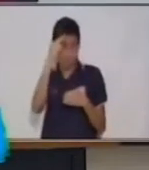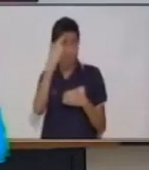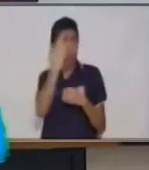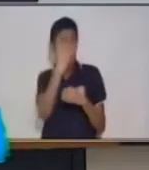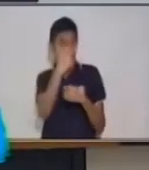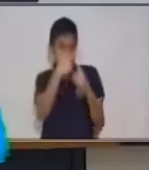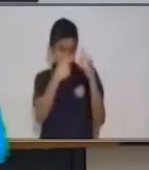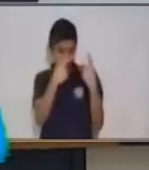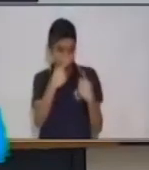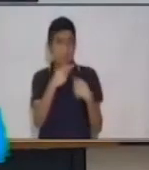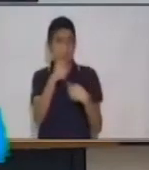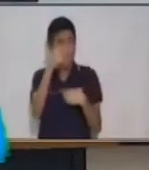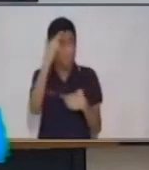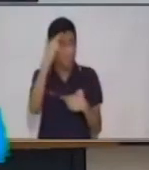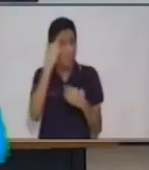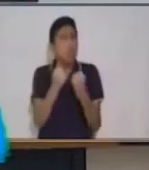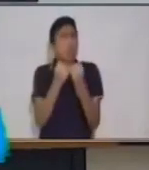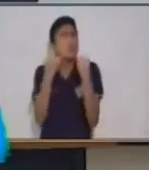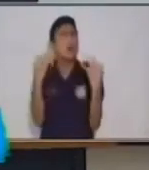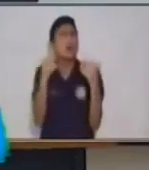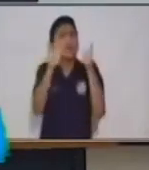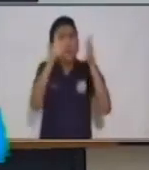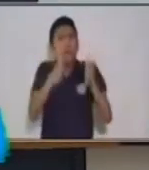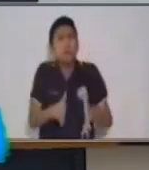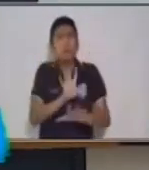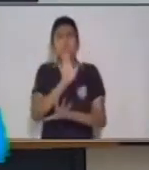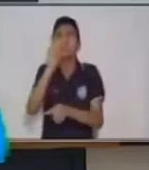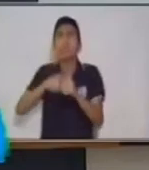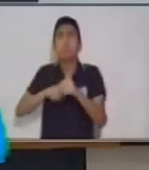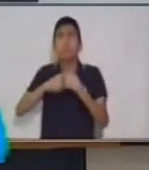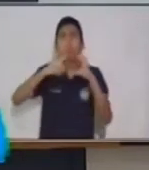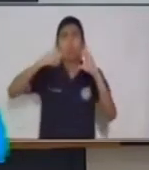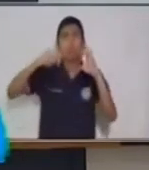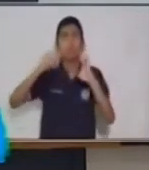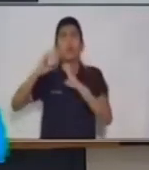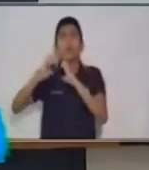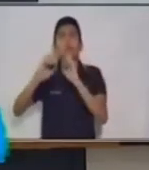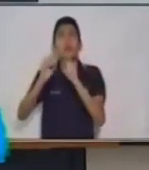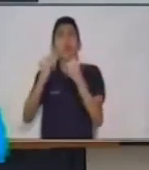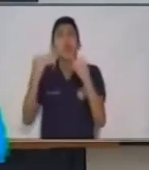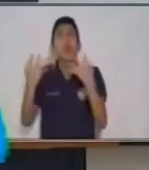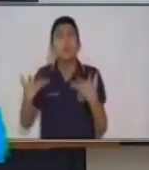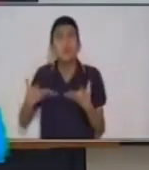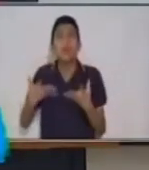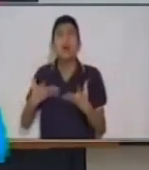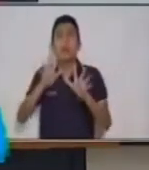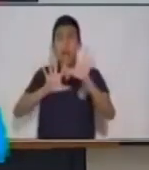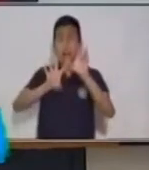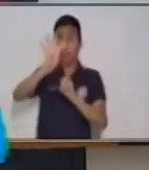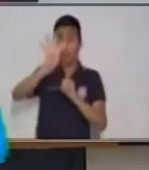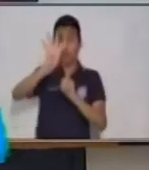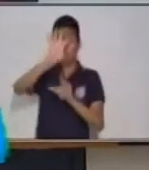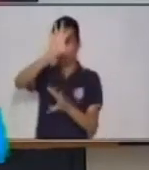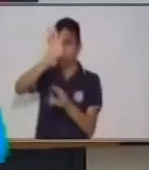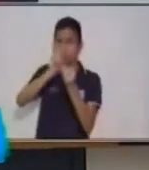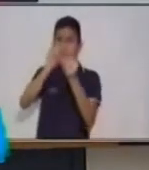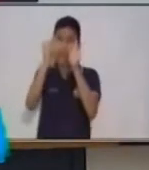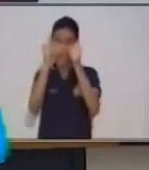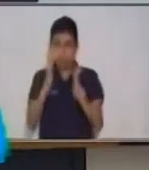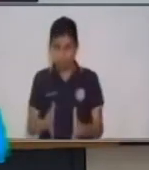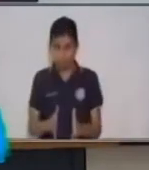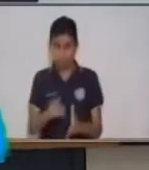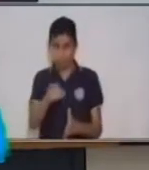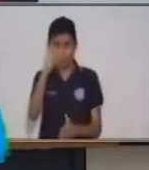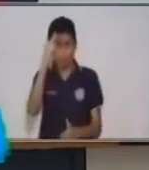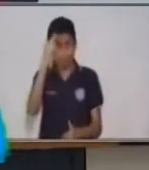¡Excelente! Participaron 14 personas acá. Eso es importante y lo debemos de tomar en cuenta para poder continuar en el proceso. Como lo dijo Panchito en